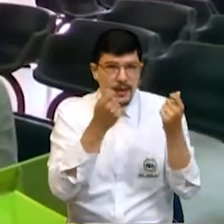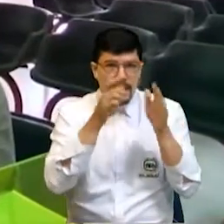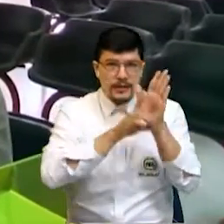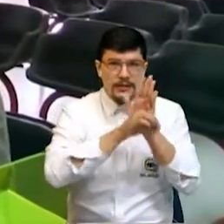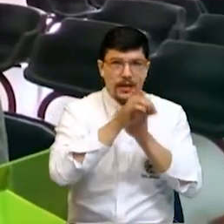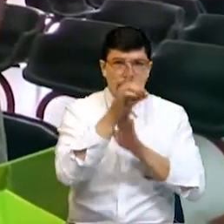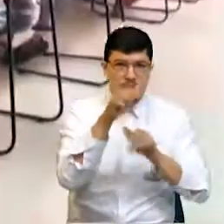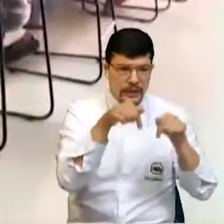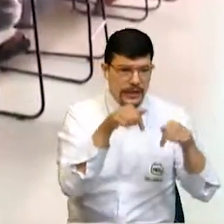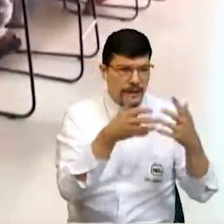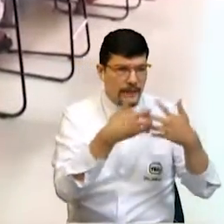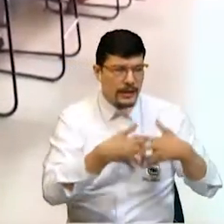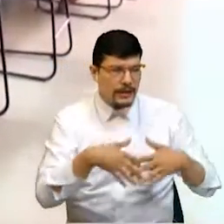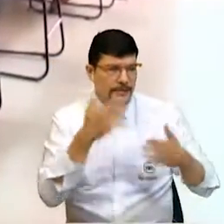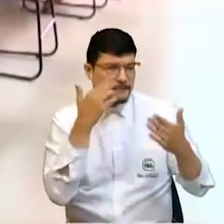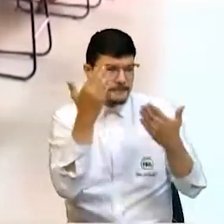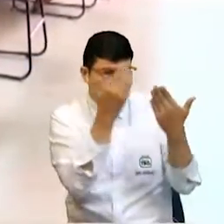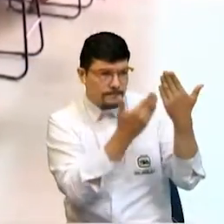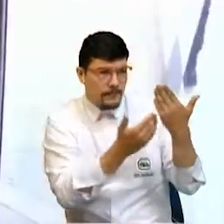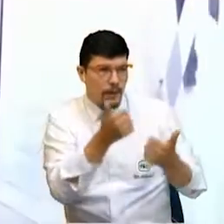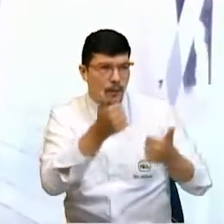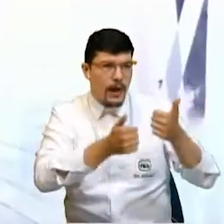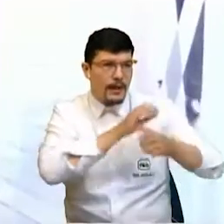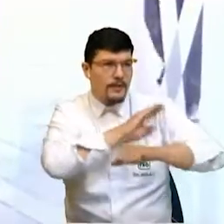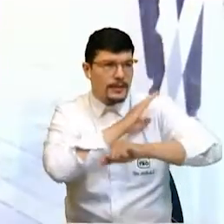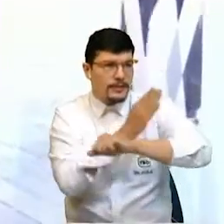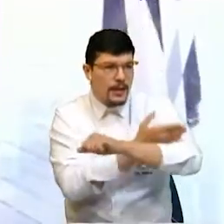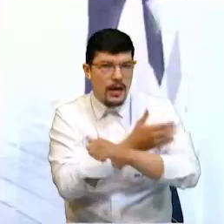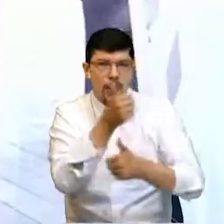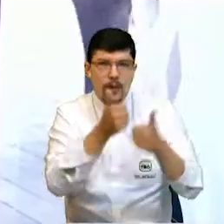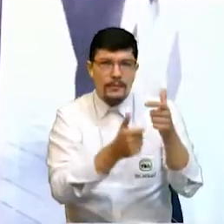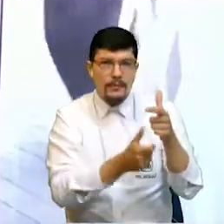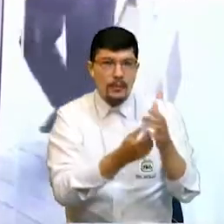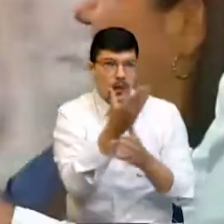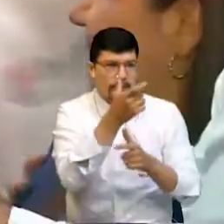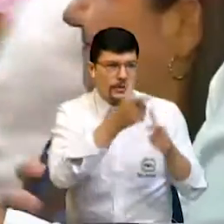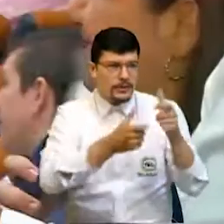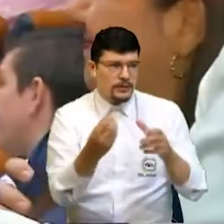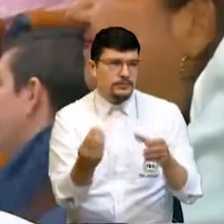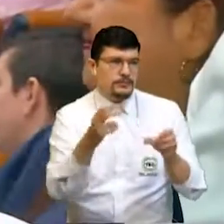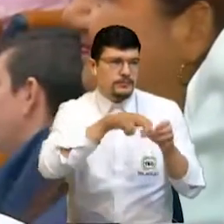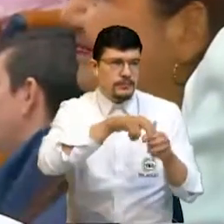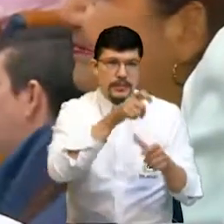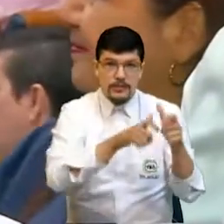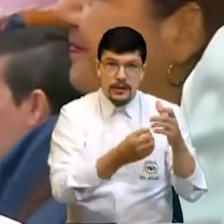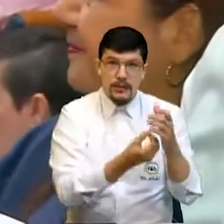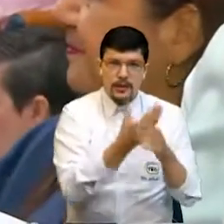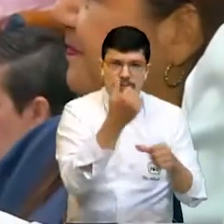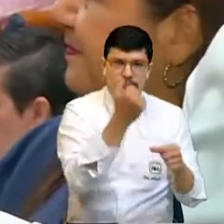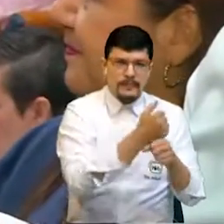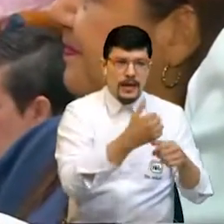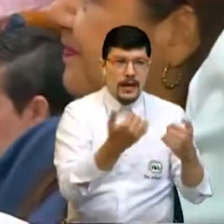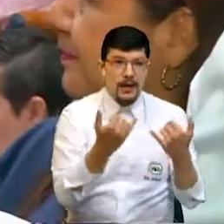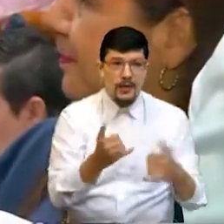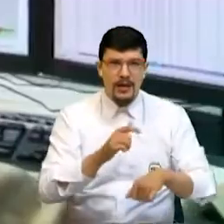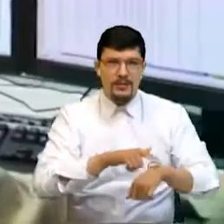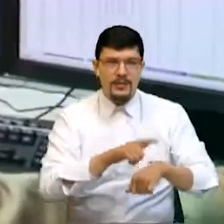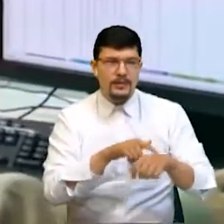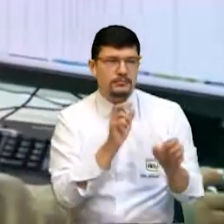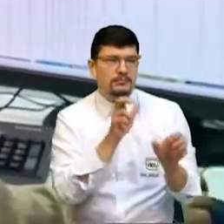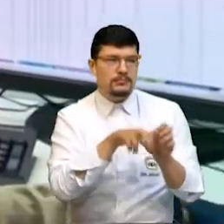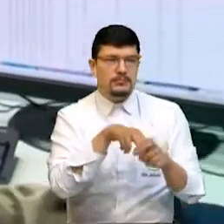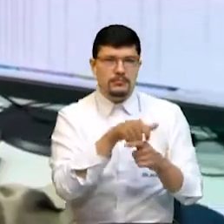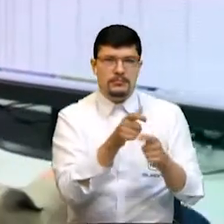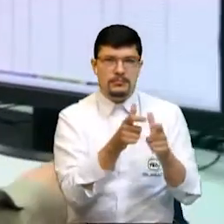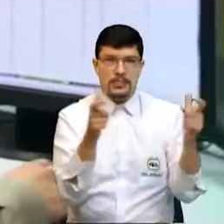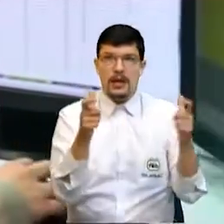años, mirar qué capacidades requerimos y adelantar esa incorporación de la gente en este momento.